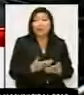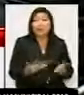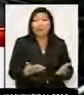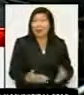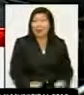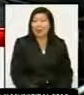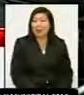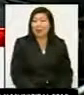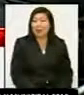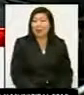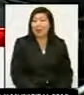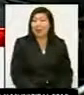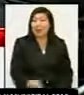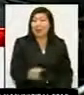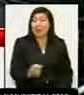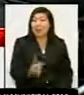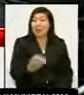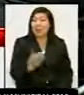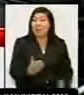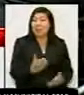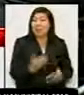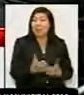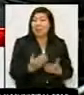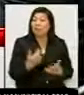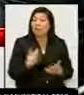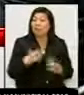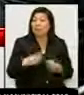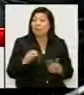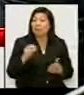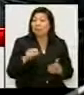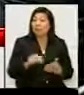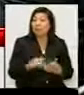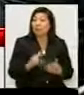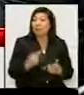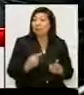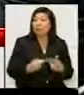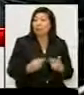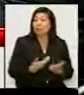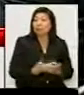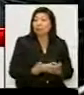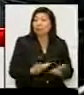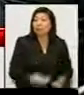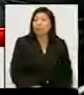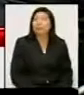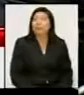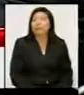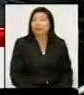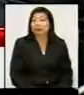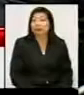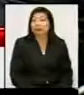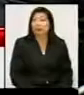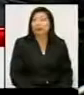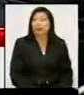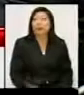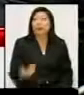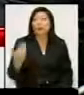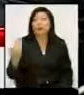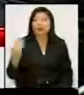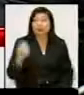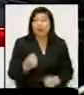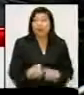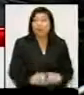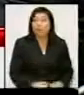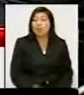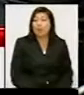todavía soluciones a los problemas que estamos planteando y que no vienen de este año, sino de hace muchísimos